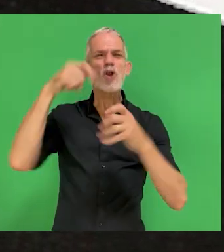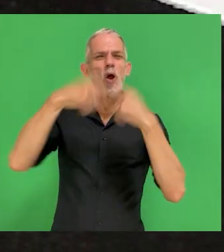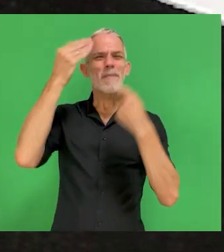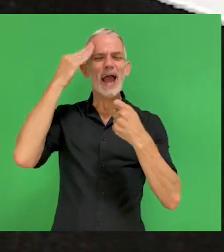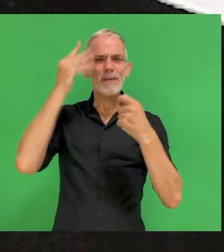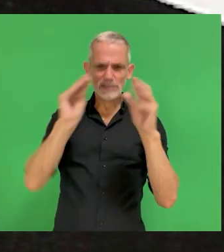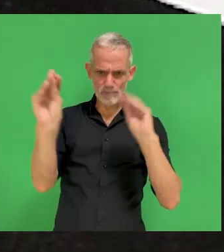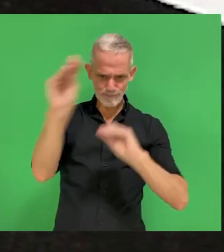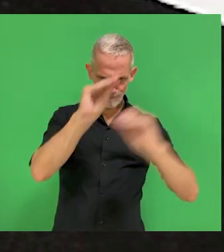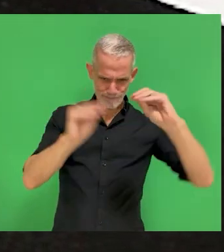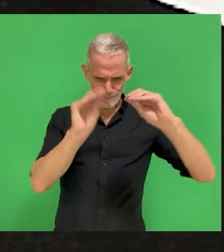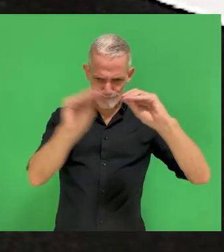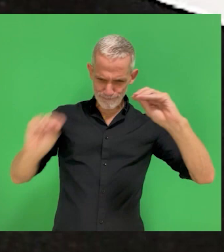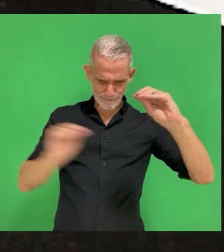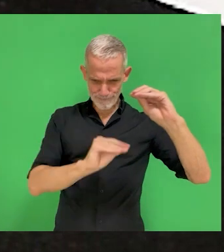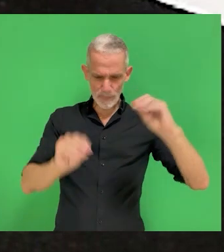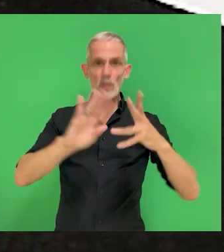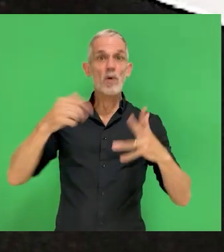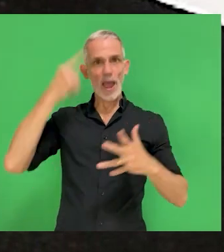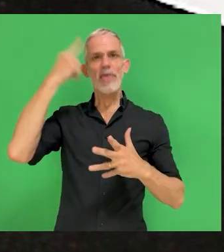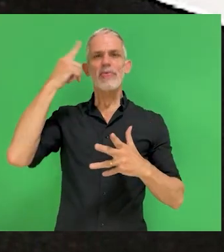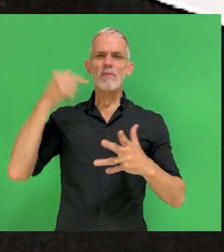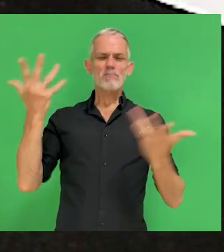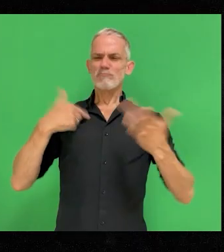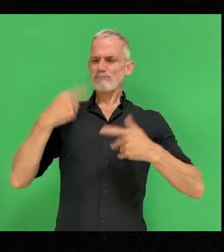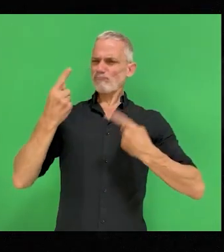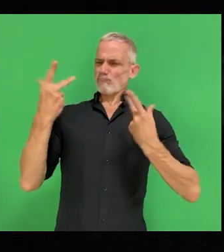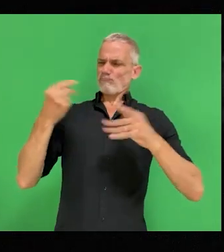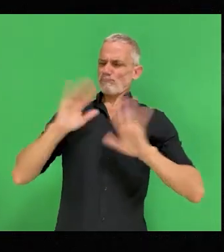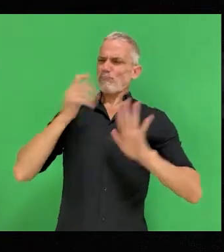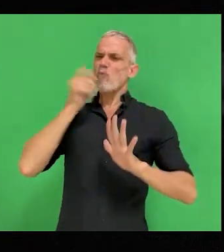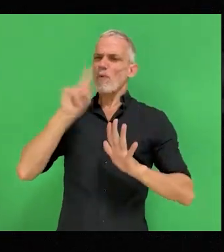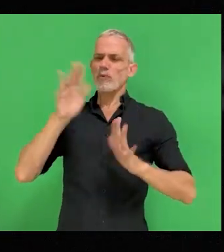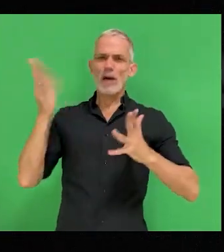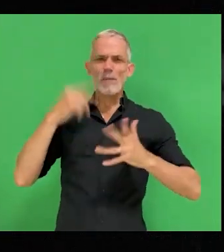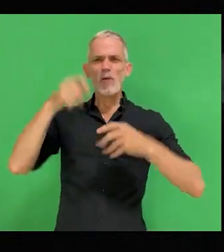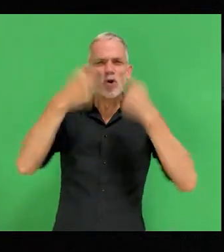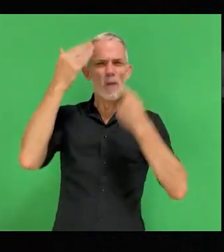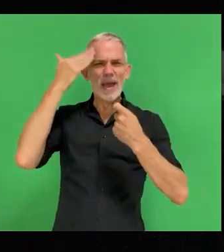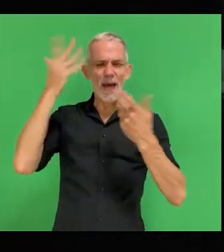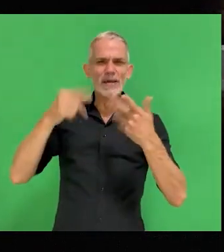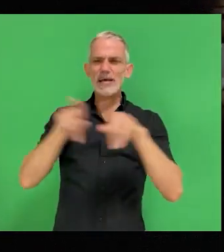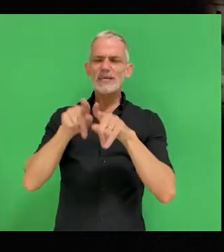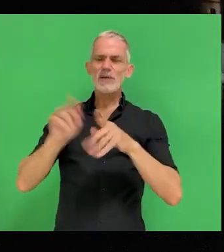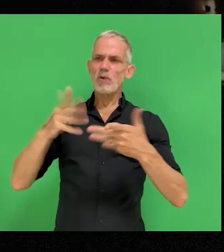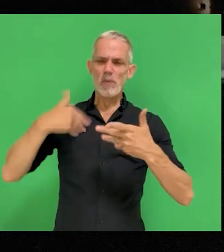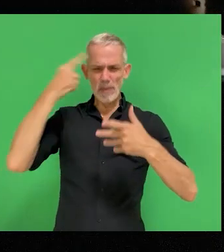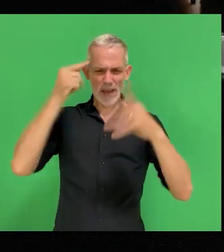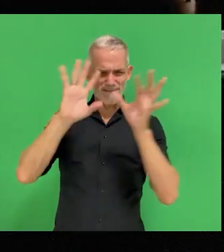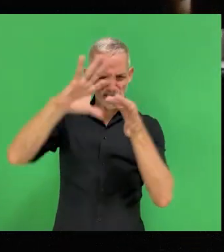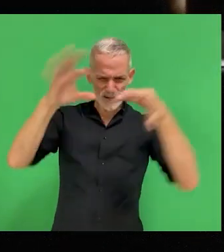rechazo. La idea de que hay un rompecabezas como una especie de exigencia lógica, que si uno se esfuerza lo puede completar, me parece que es